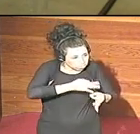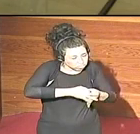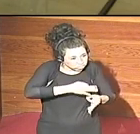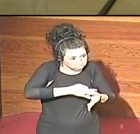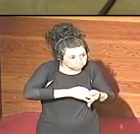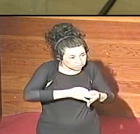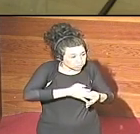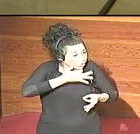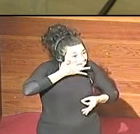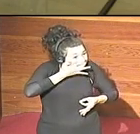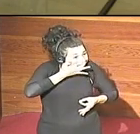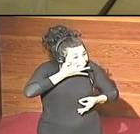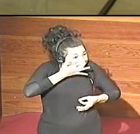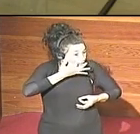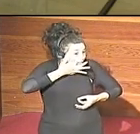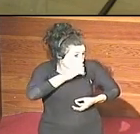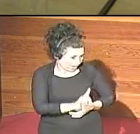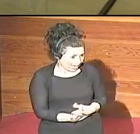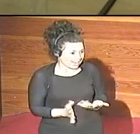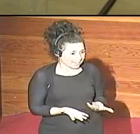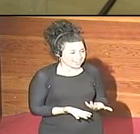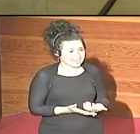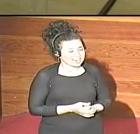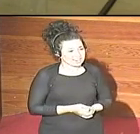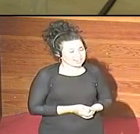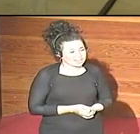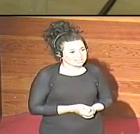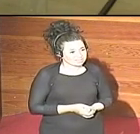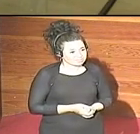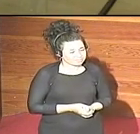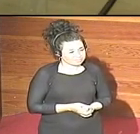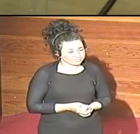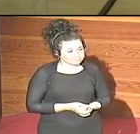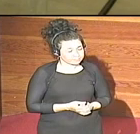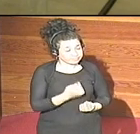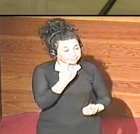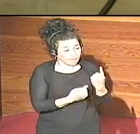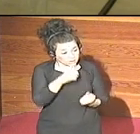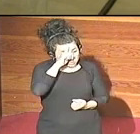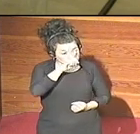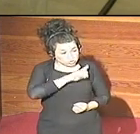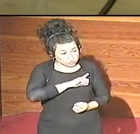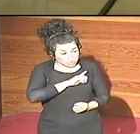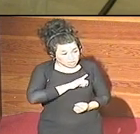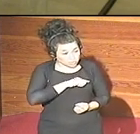esta realidad ficticia. Entre algunos de los soldados